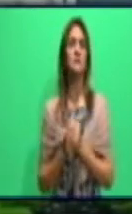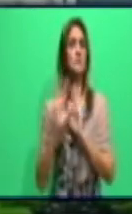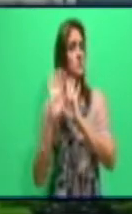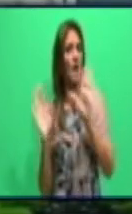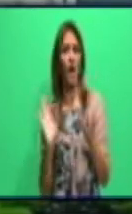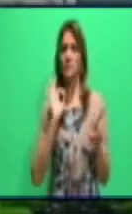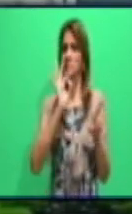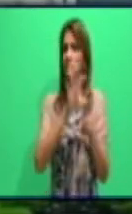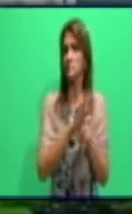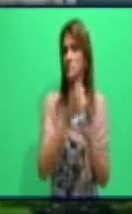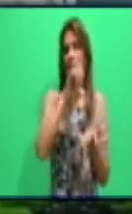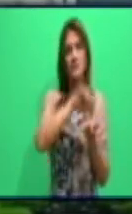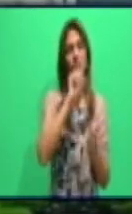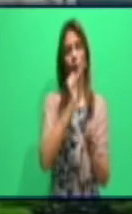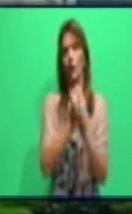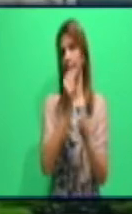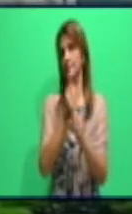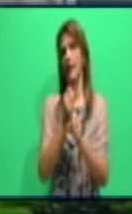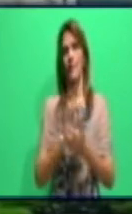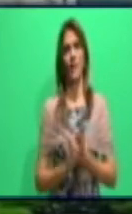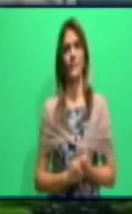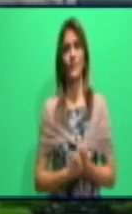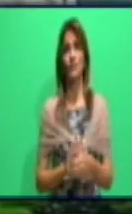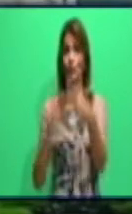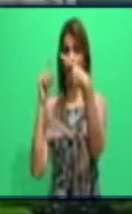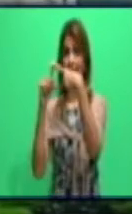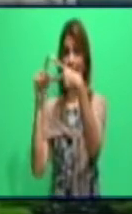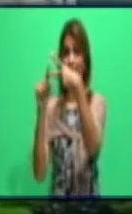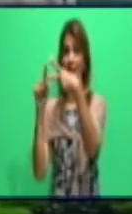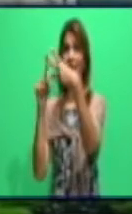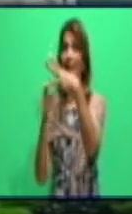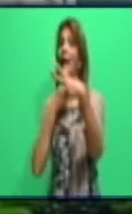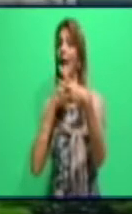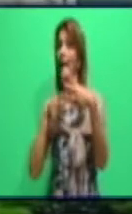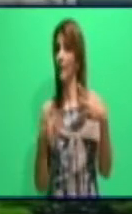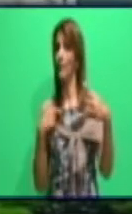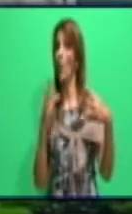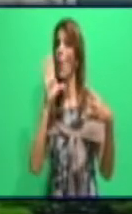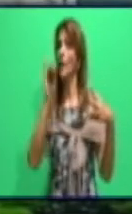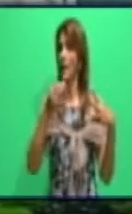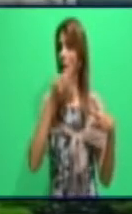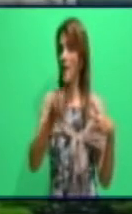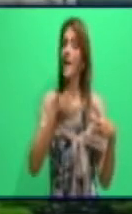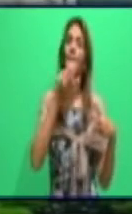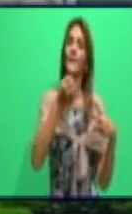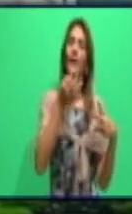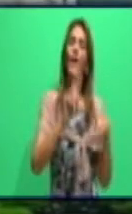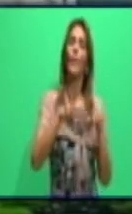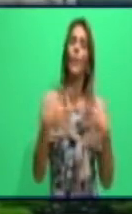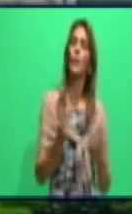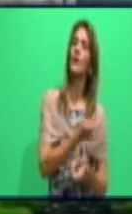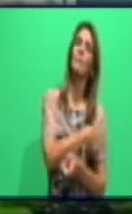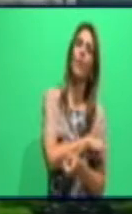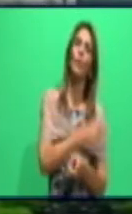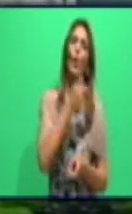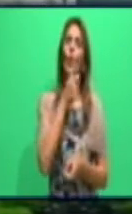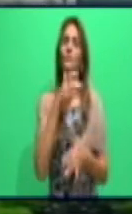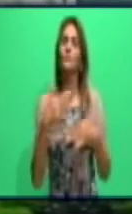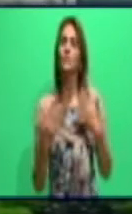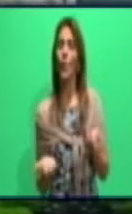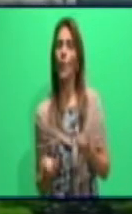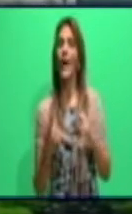su centro de trabajo. Son los tres ejemplos, doctora Kenia, que había dudas en la población y